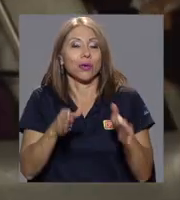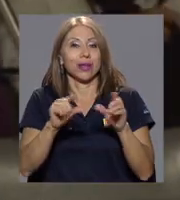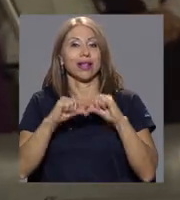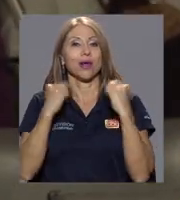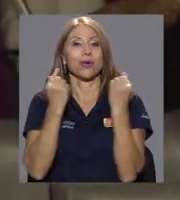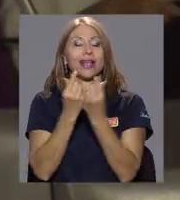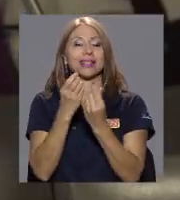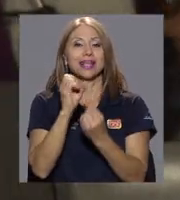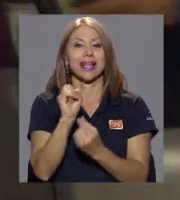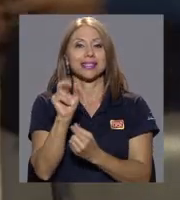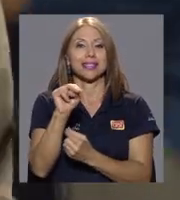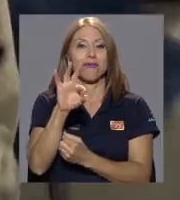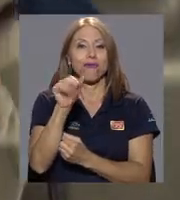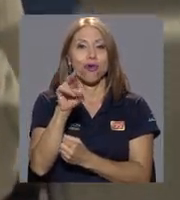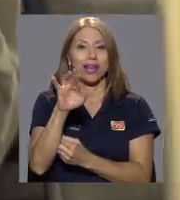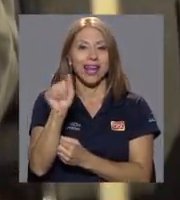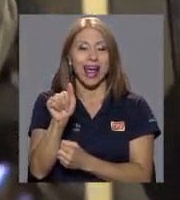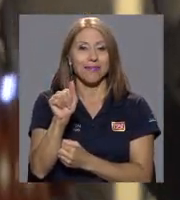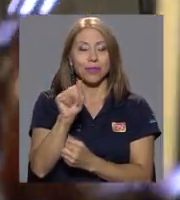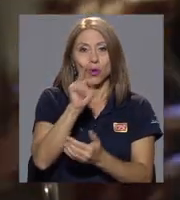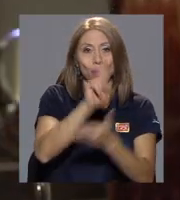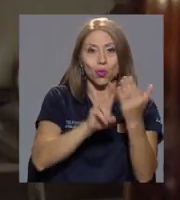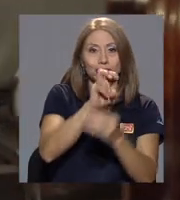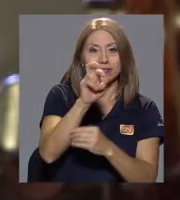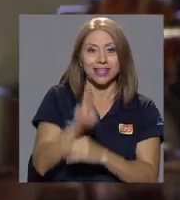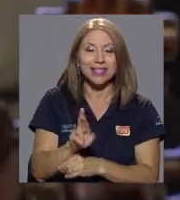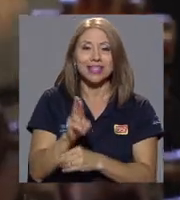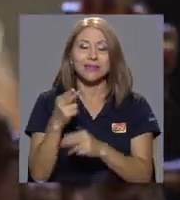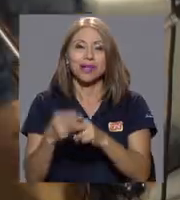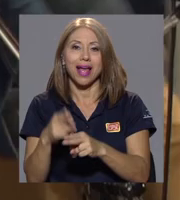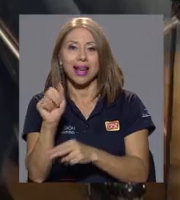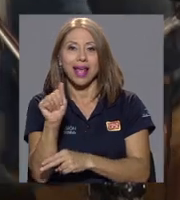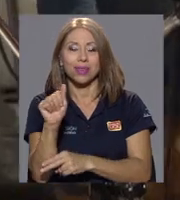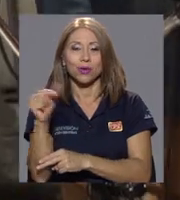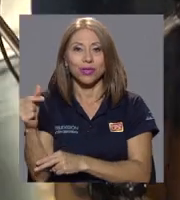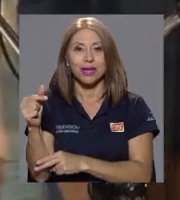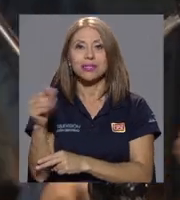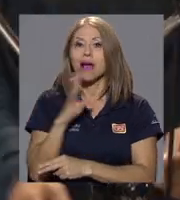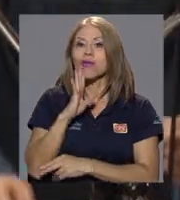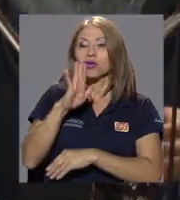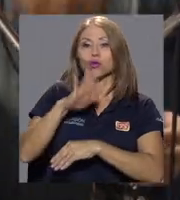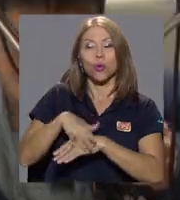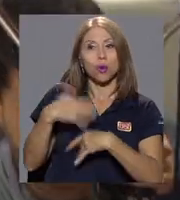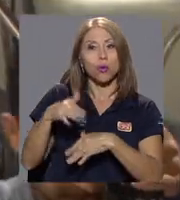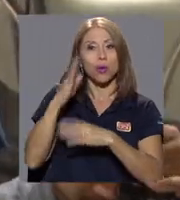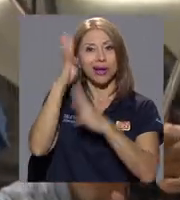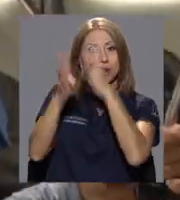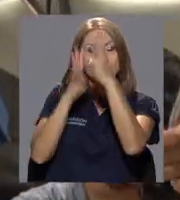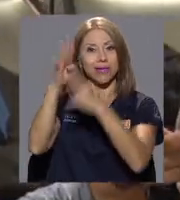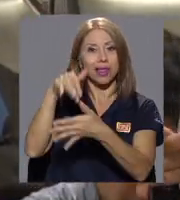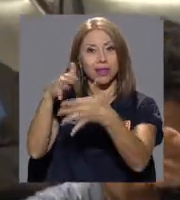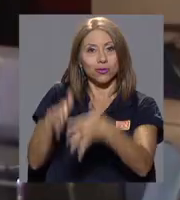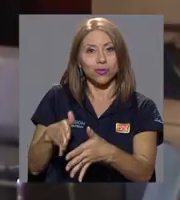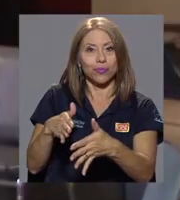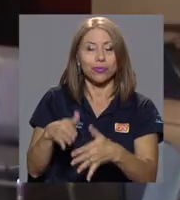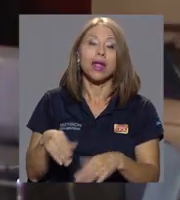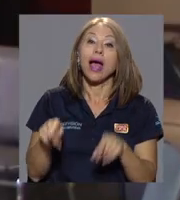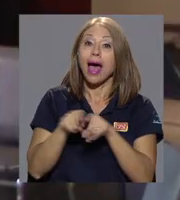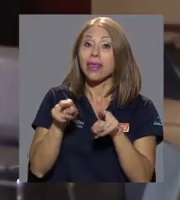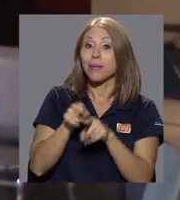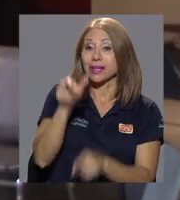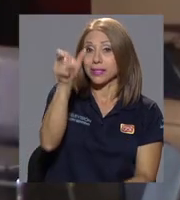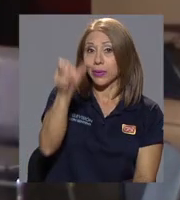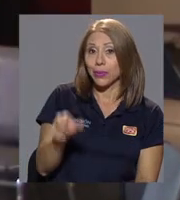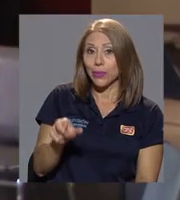Orquesta Sinfónica de la UCR, Alejandro Gutiérrez, destacó la creatividad de su alumno. Además de Walter ser un